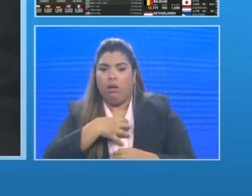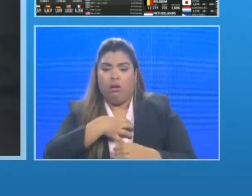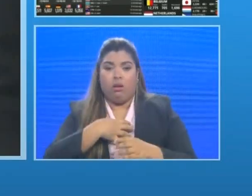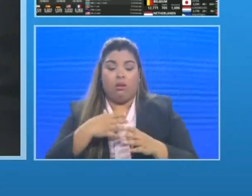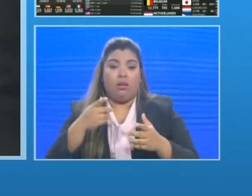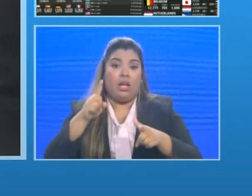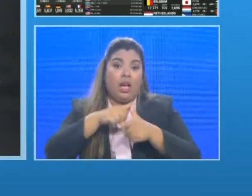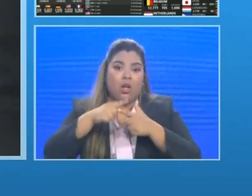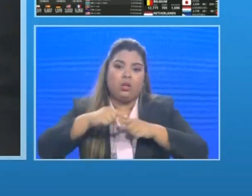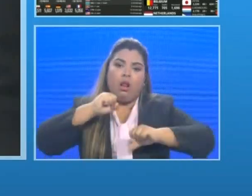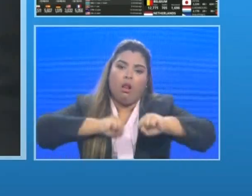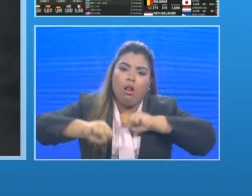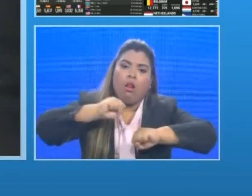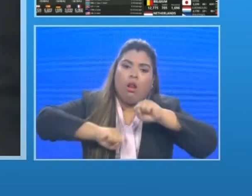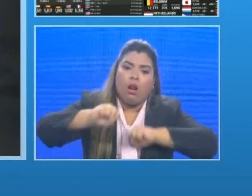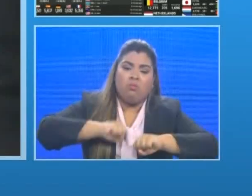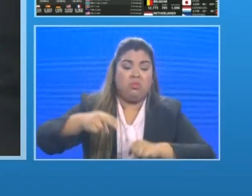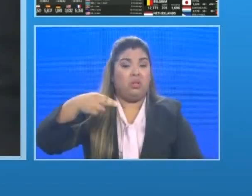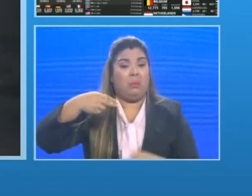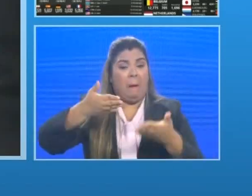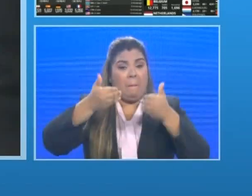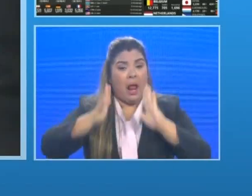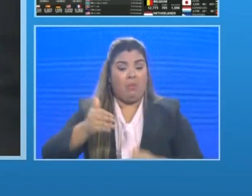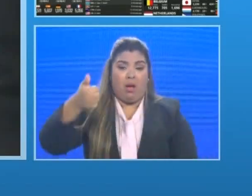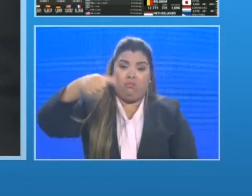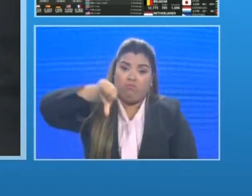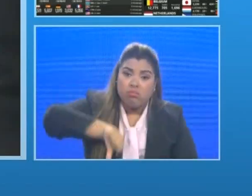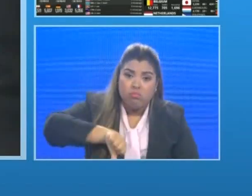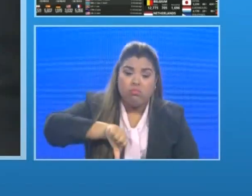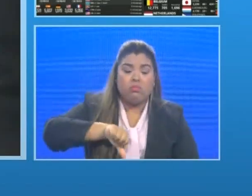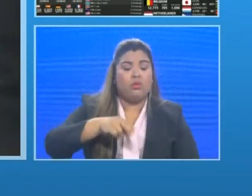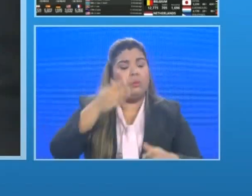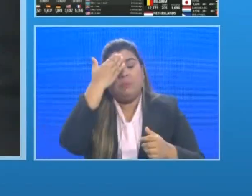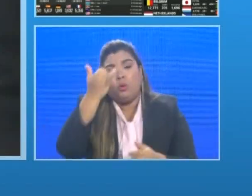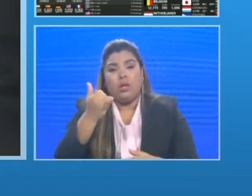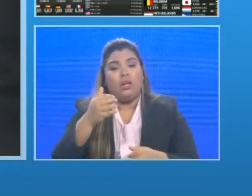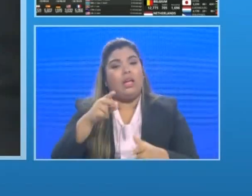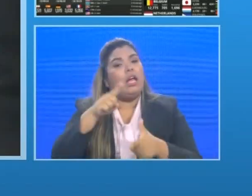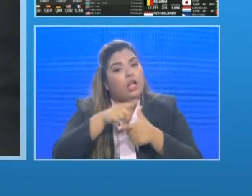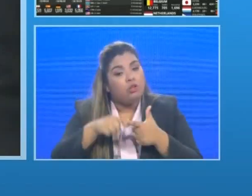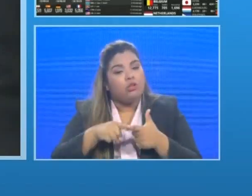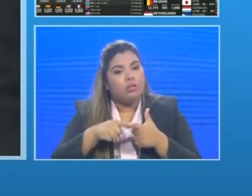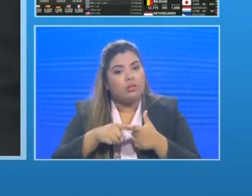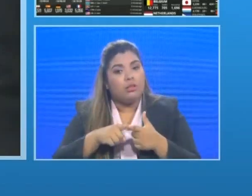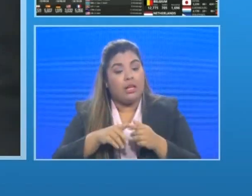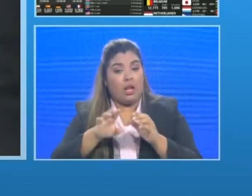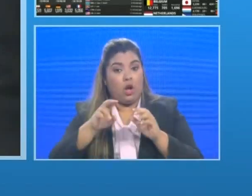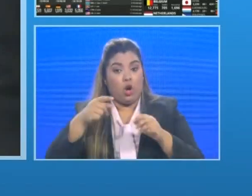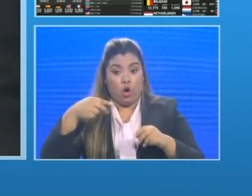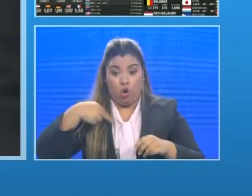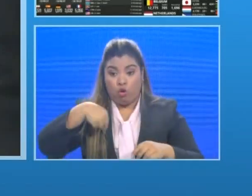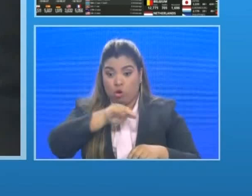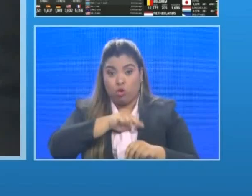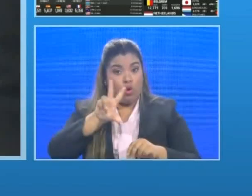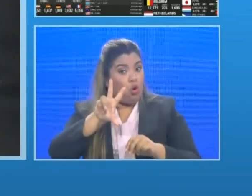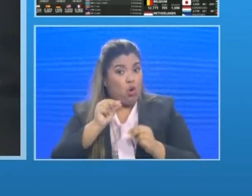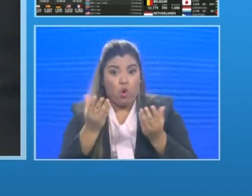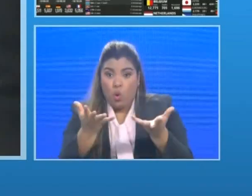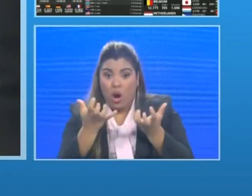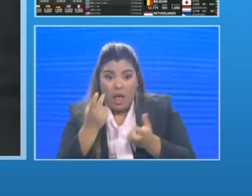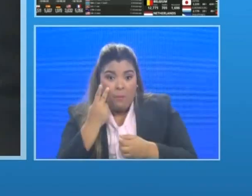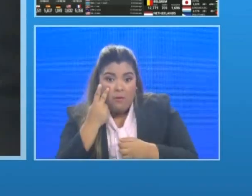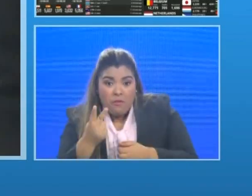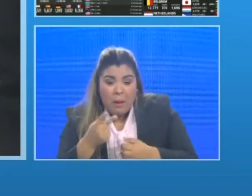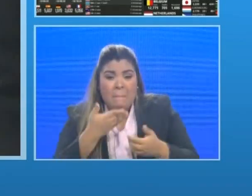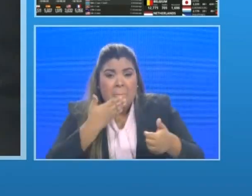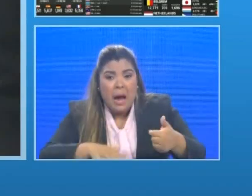perderemos la guerra. En cambio, si actuamos con responsabilidad y cumplimos con los requerimientos de